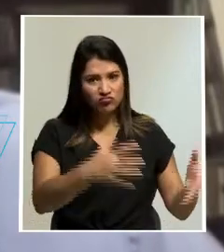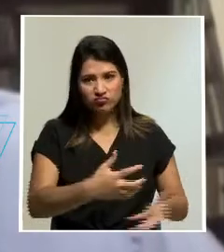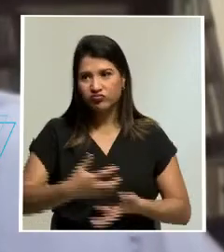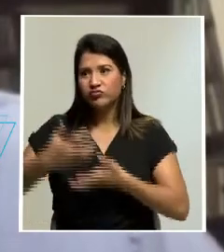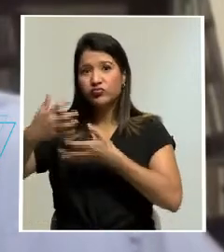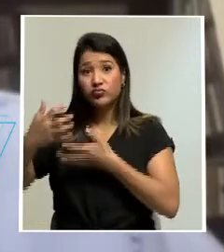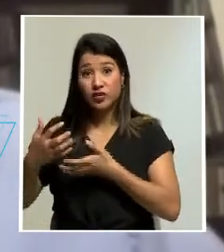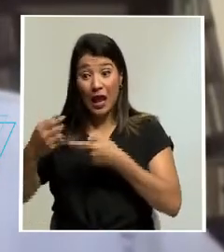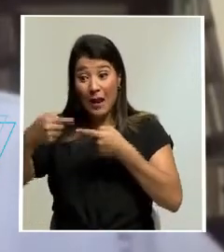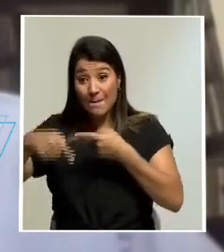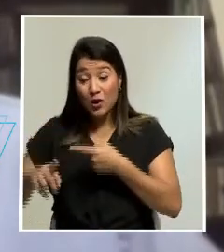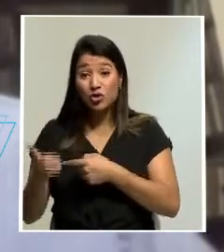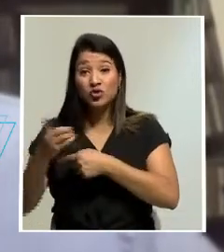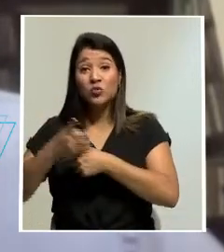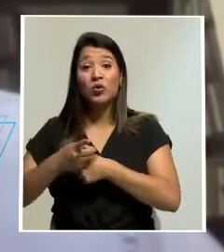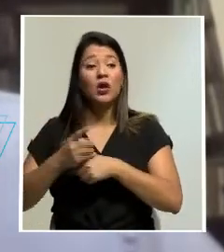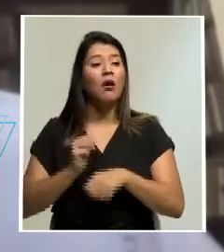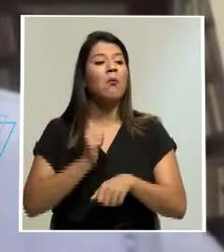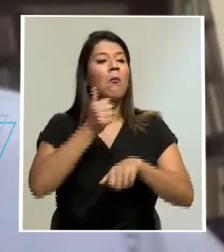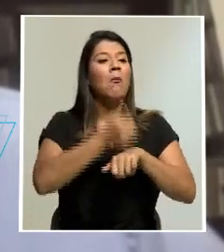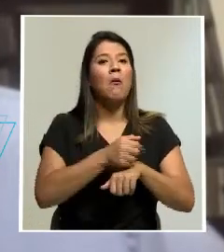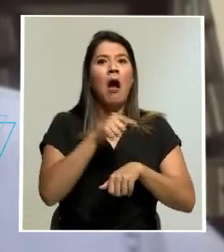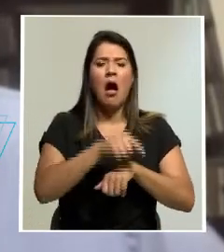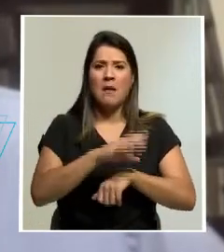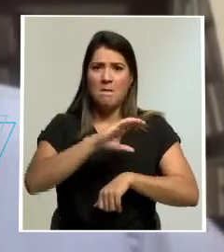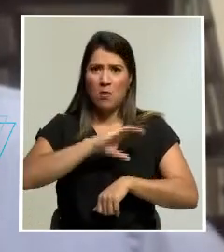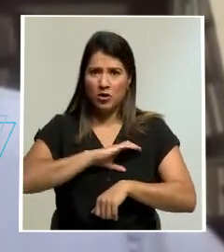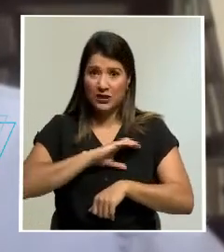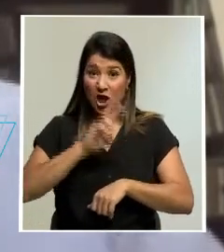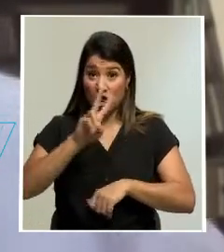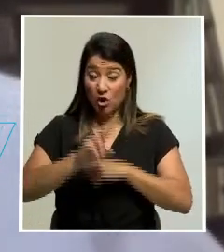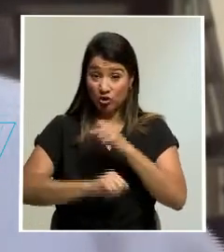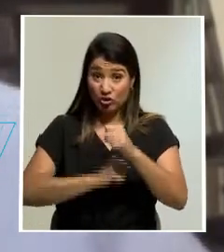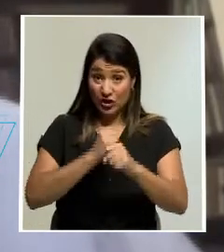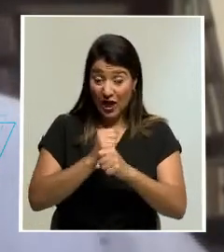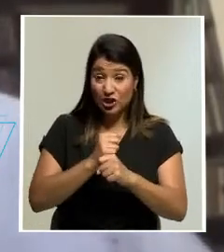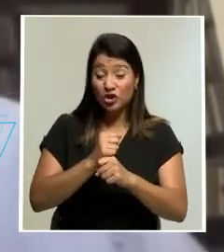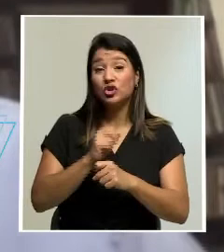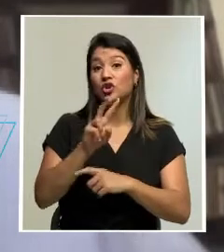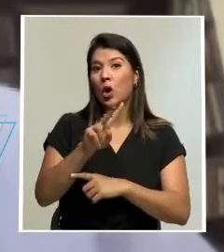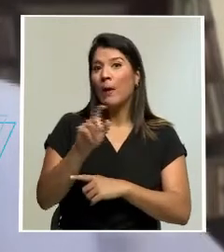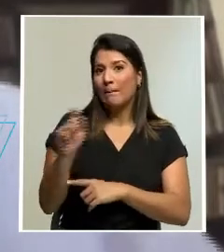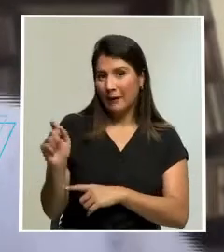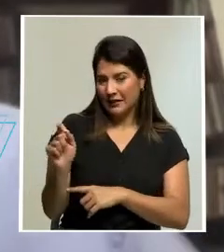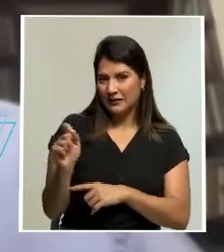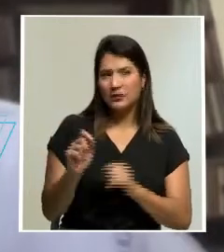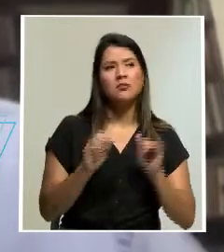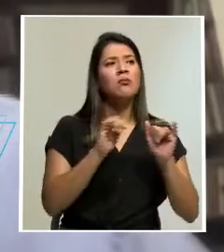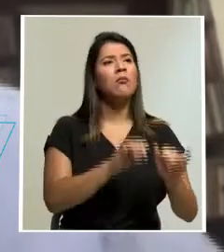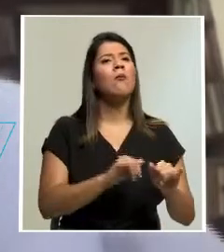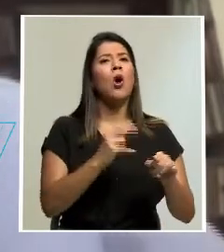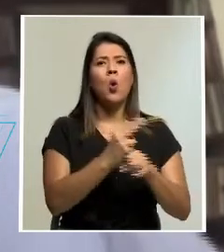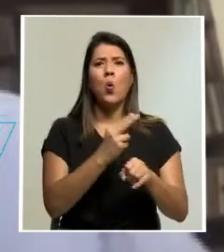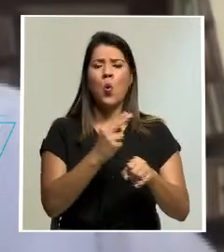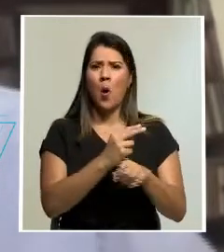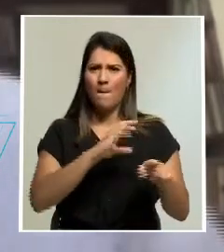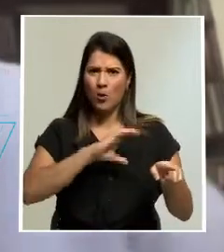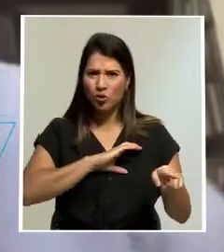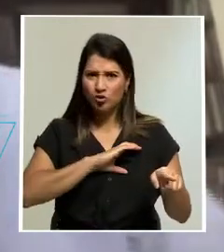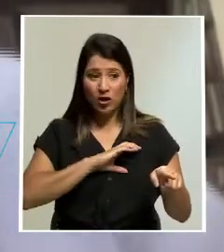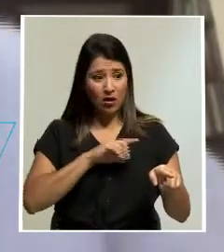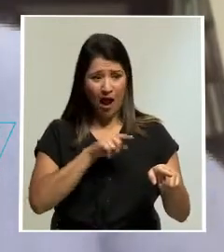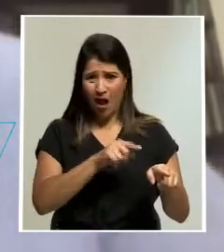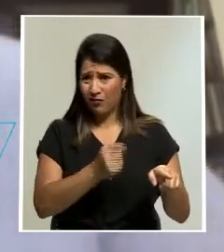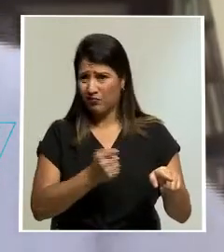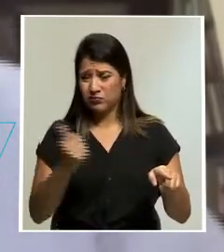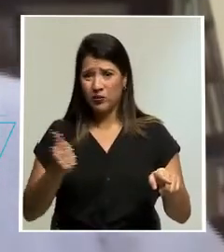militarmente durante 2 años y 2 meses, hasta que después el régimen decidió que ese inmueble donde los periodistas nos